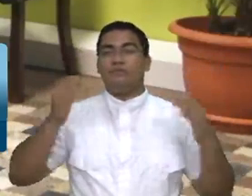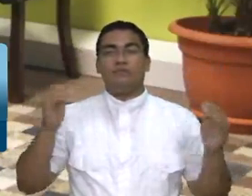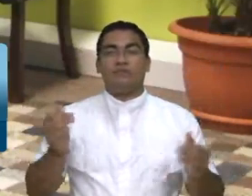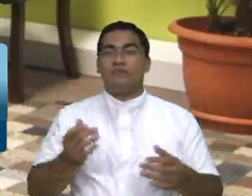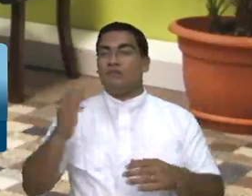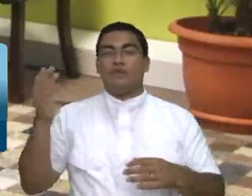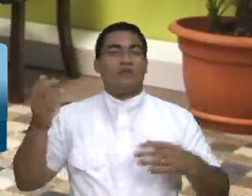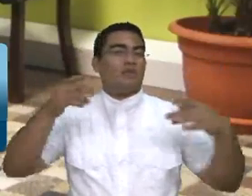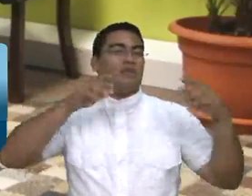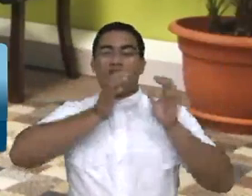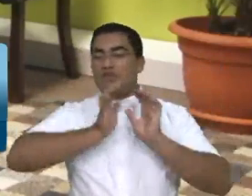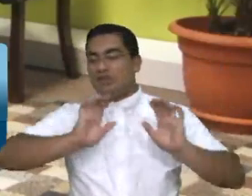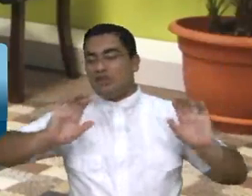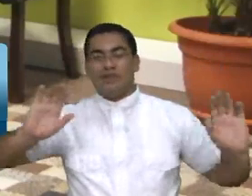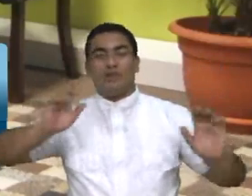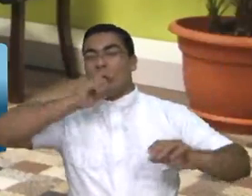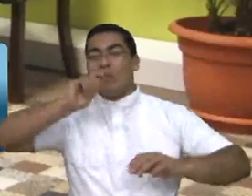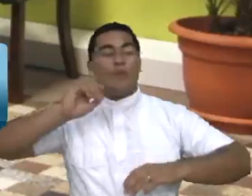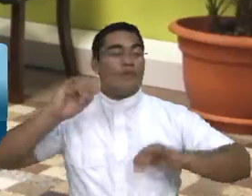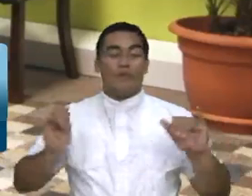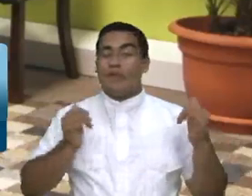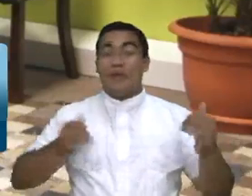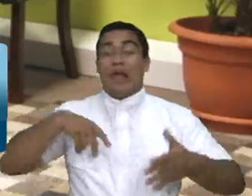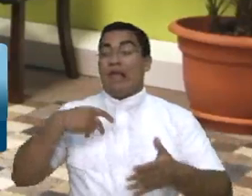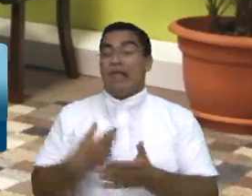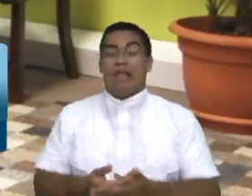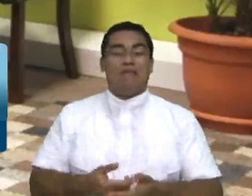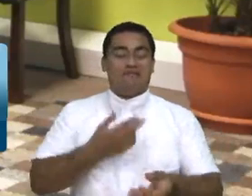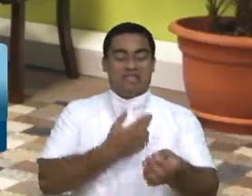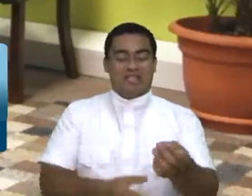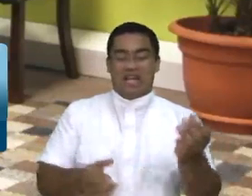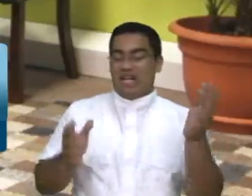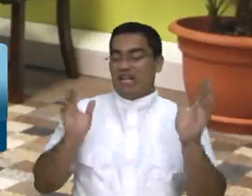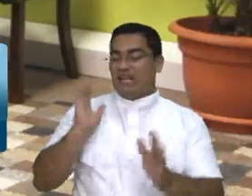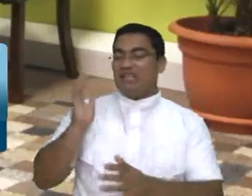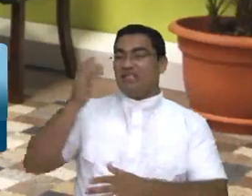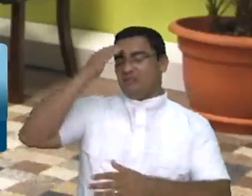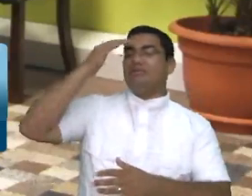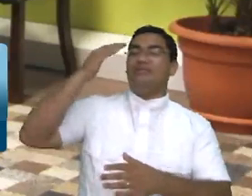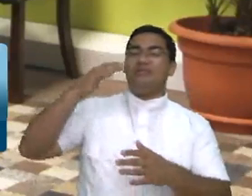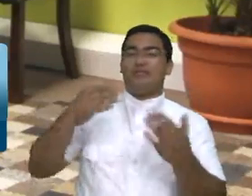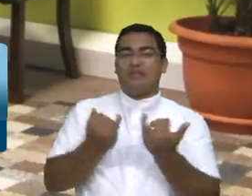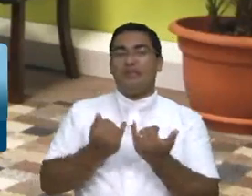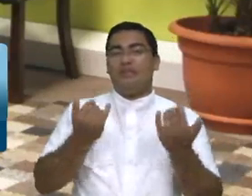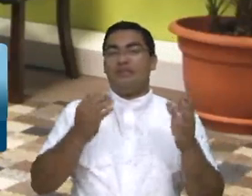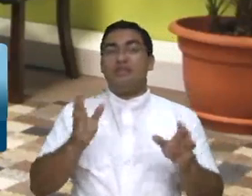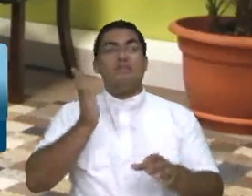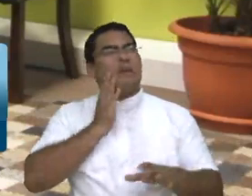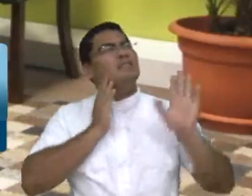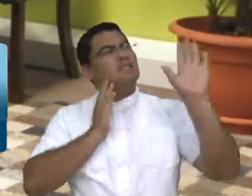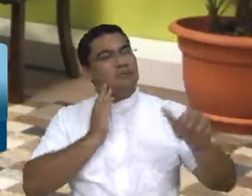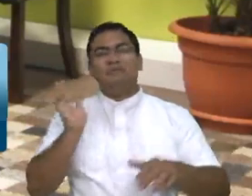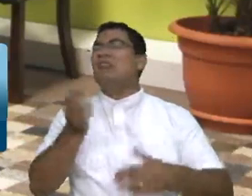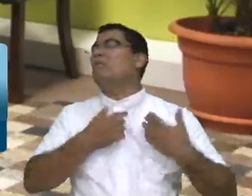todos quedamos marcados por algo, nos tiene que pasar en la niñez, quizás, claro, por andar, no hacerle caso a la mamá, nos subimos a un